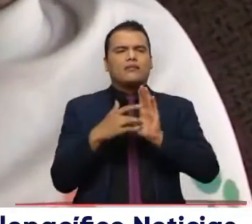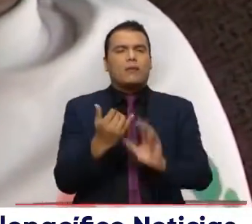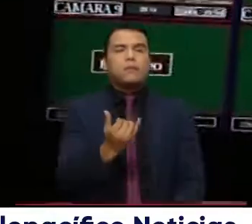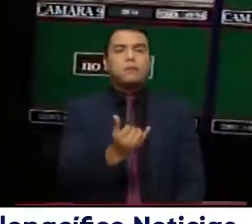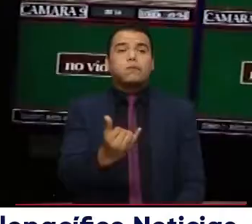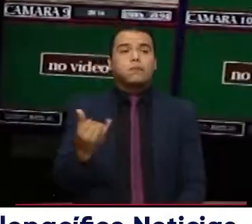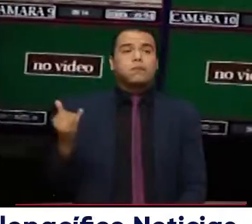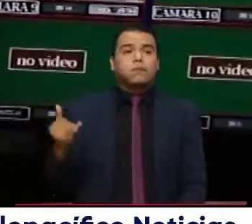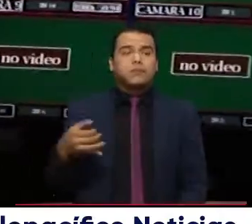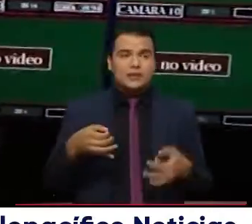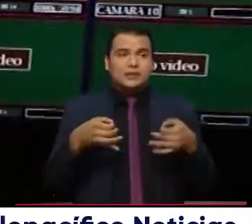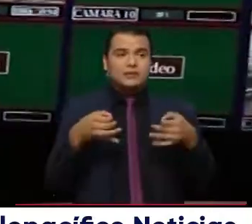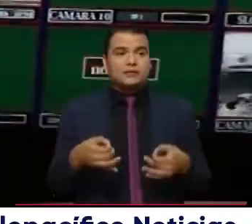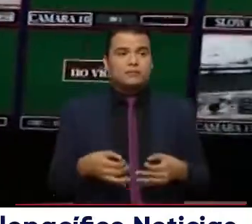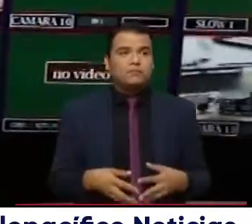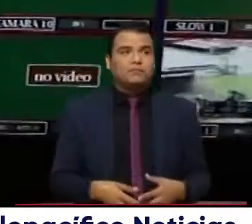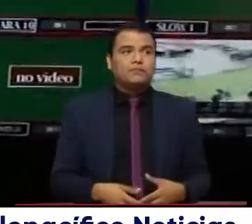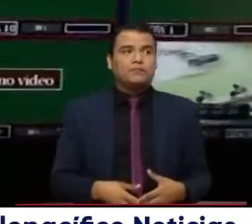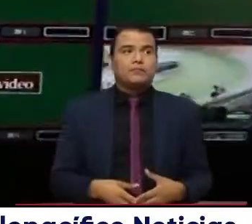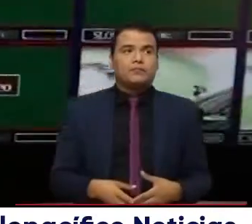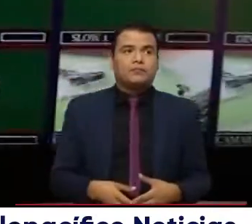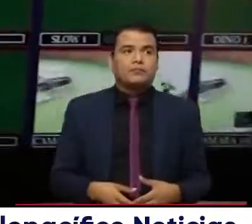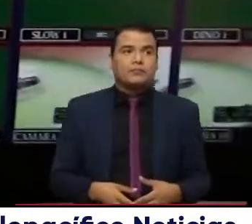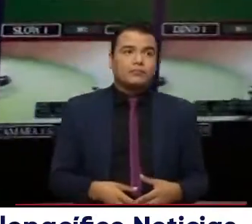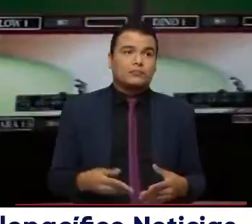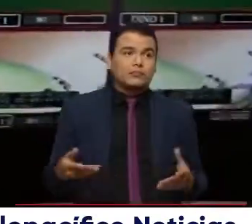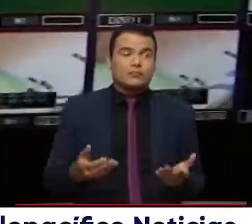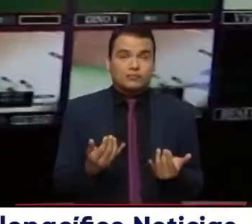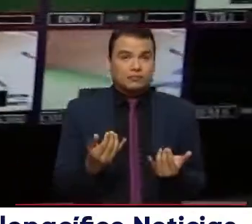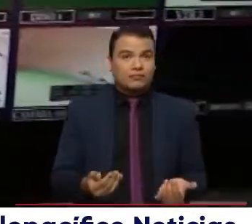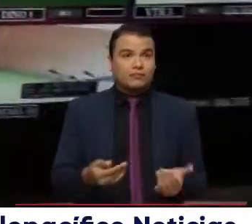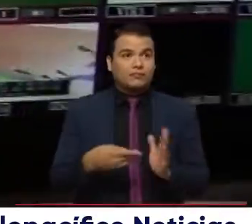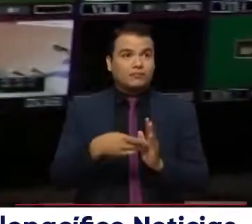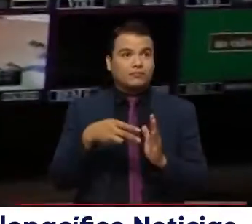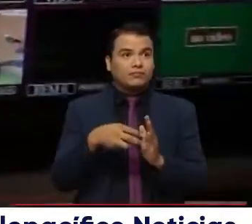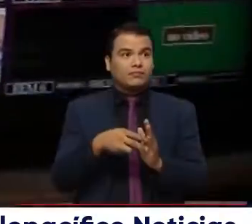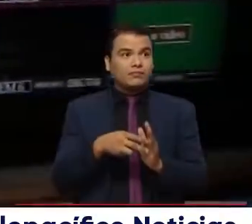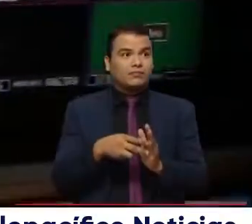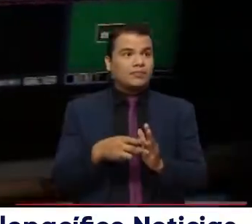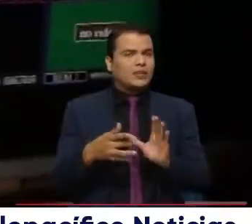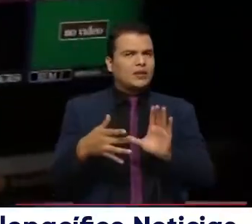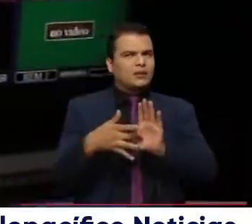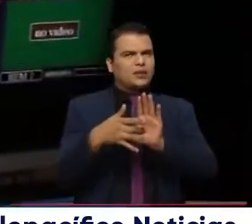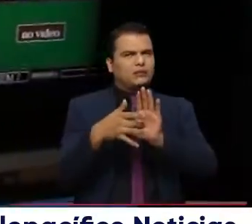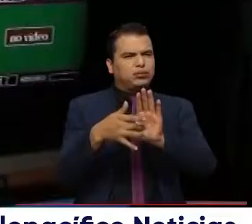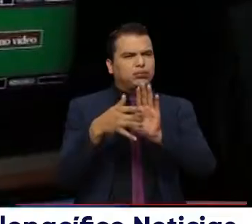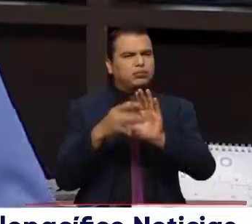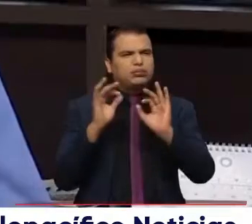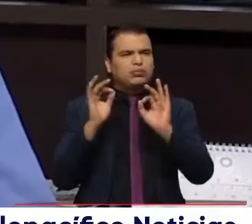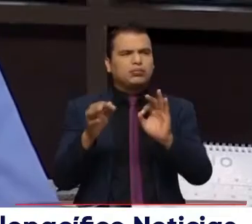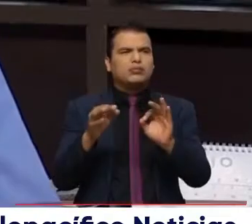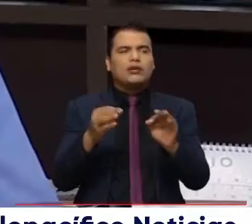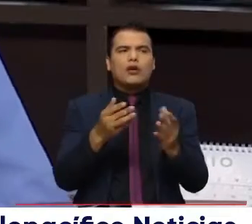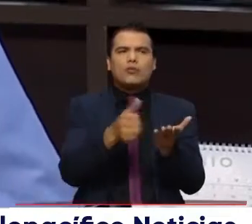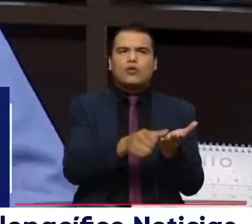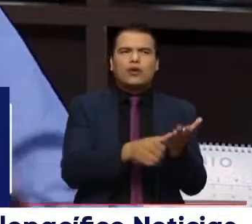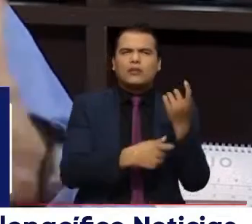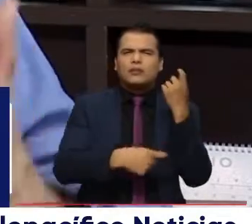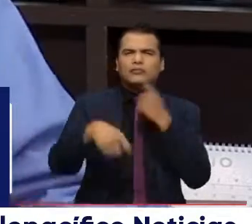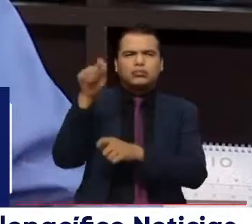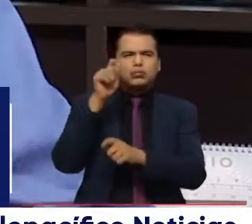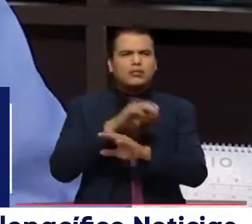los contenidos audiovisuales. Eso nos ha permitido tener otros alcances, vender producciones hacia afuera,